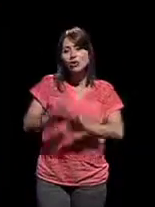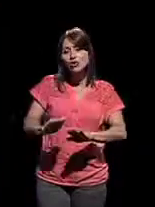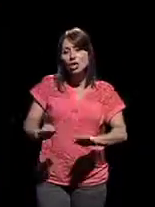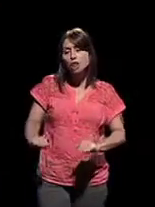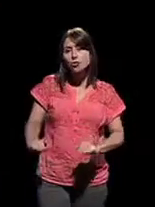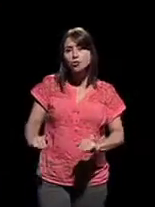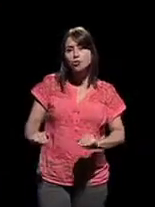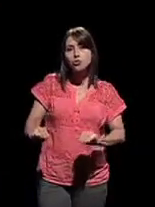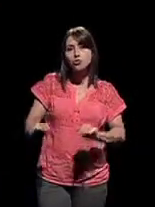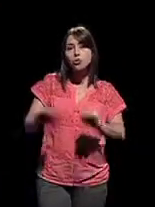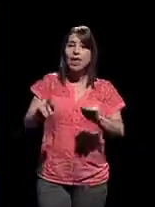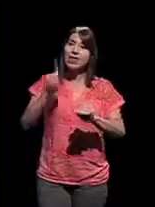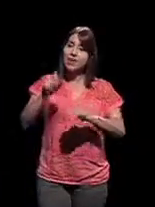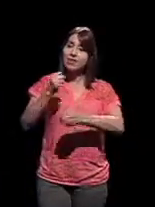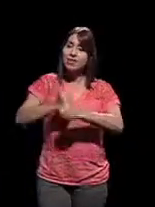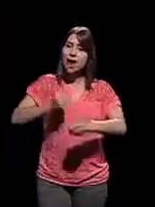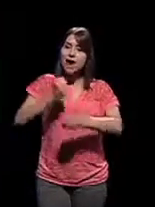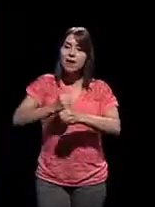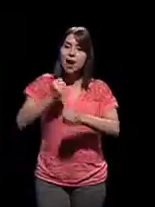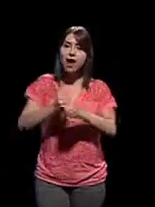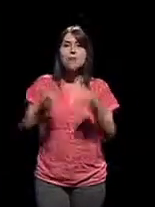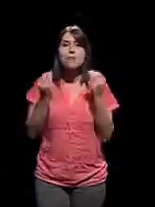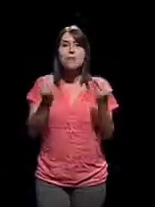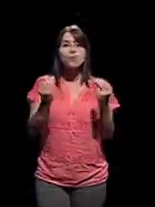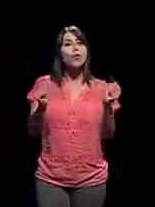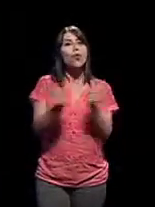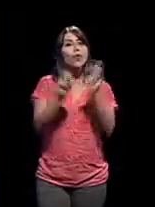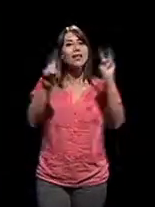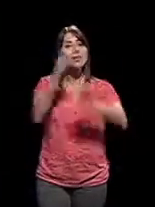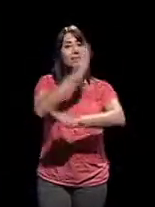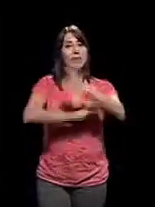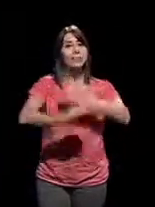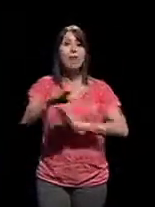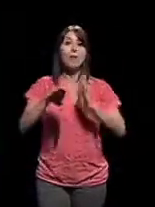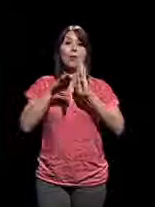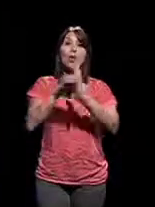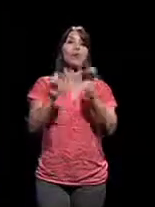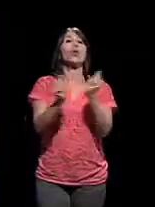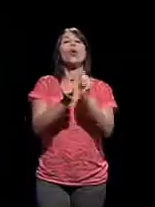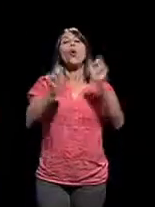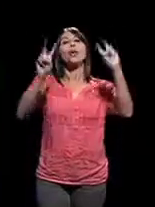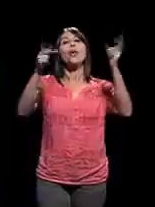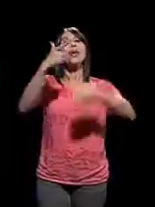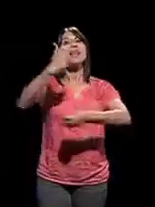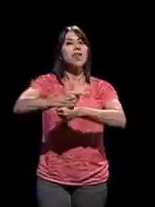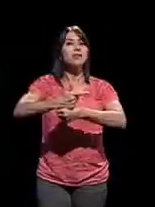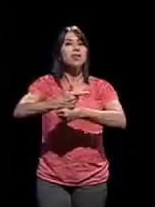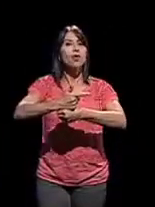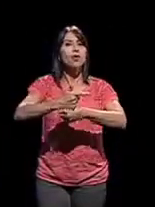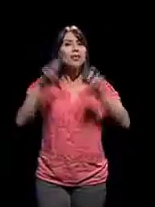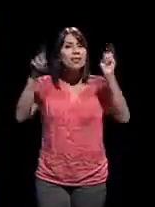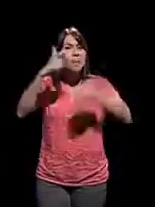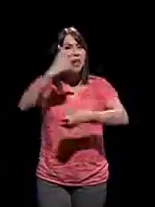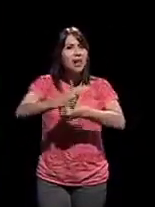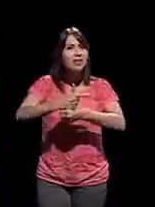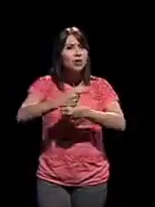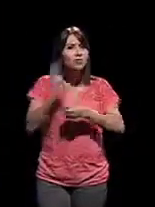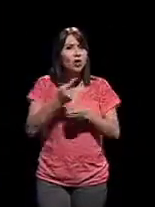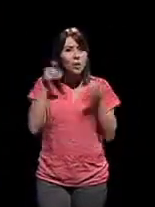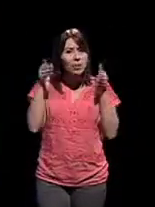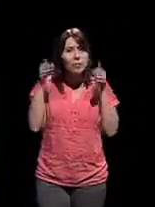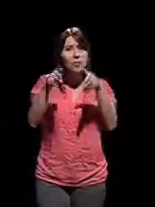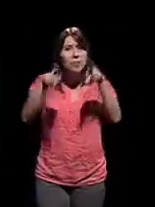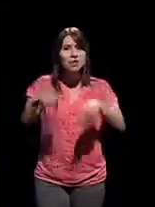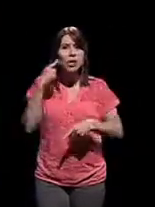la niñez, desde las primeras etapas de la infancia, en el tema de discapacidad. Por ejemplo, en el tema LESCO no puede seguir